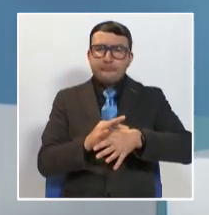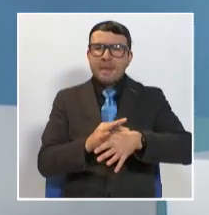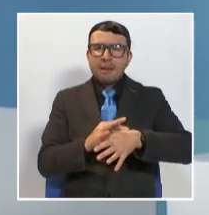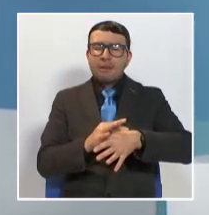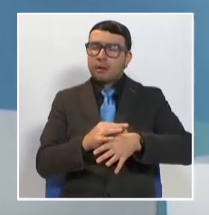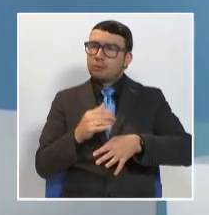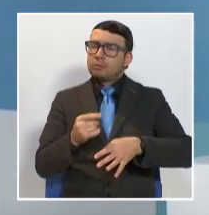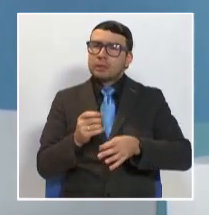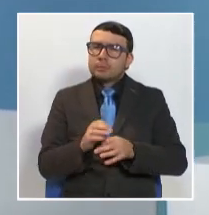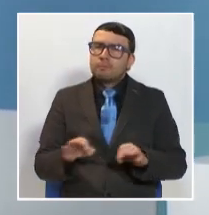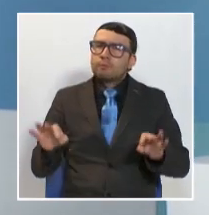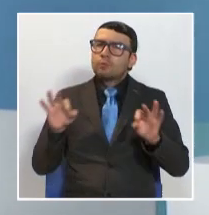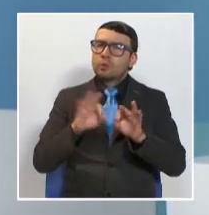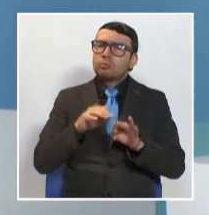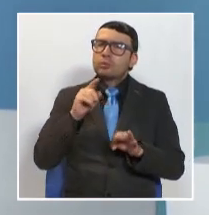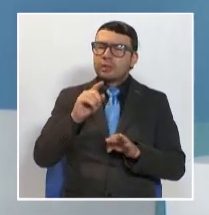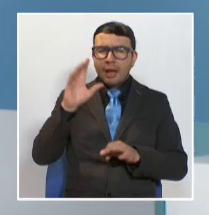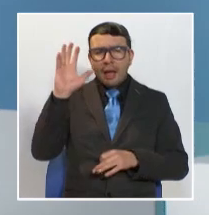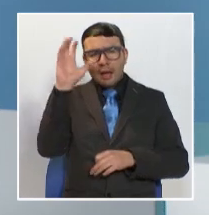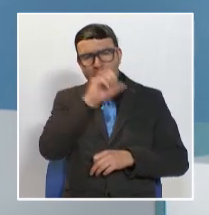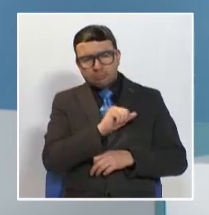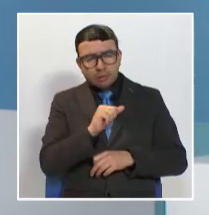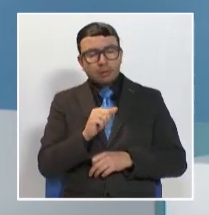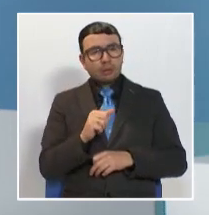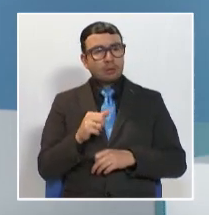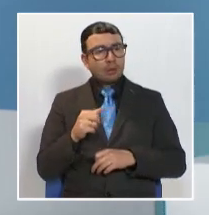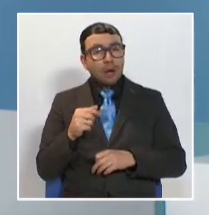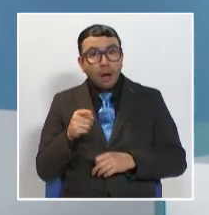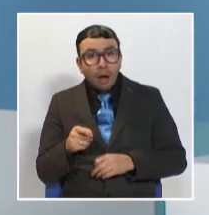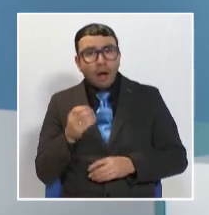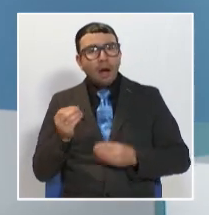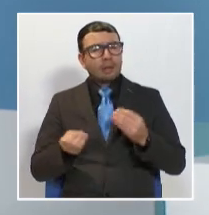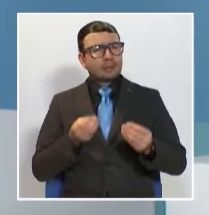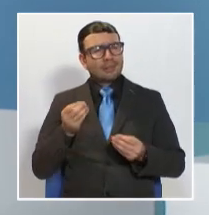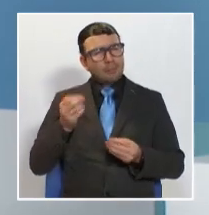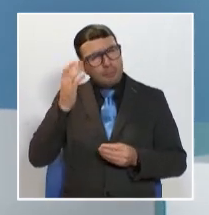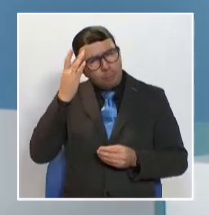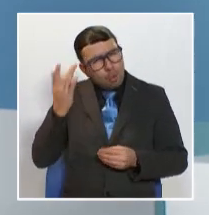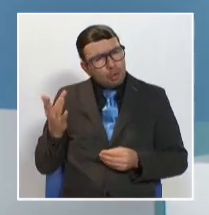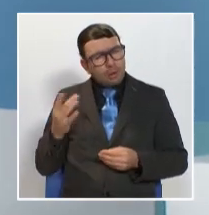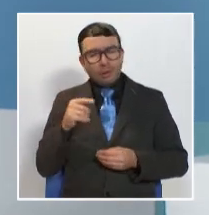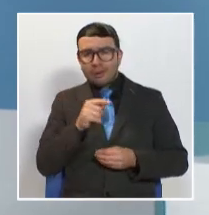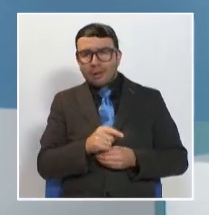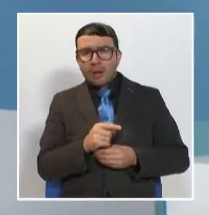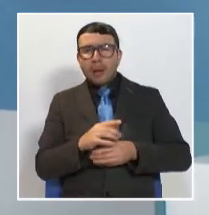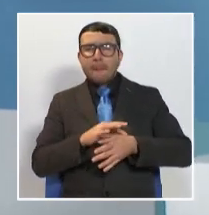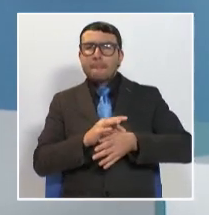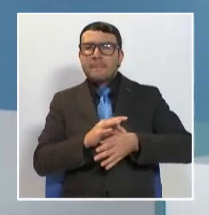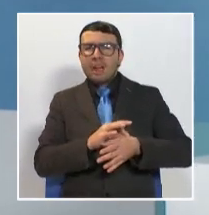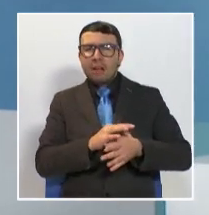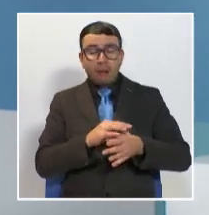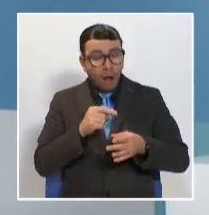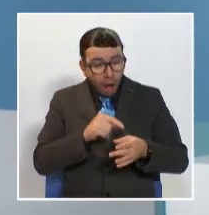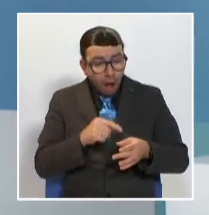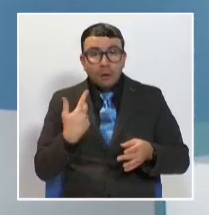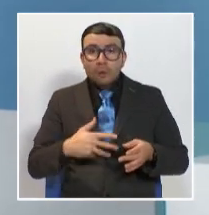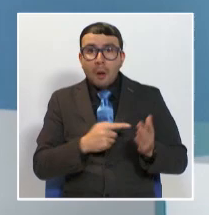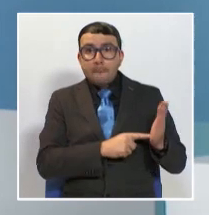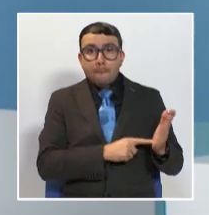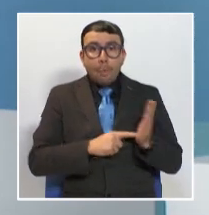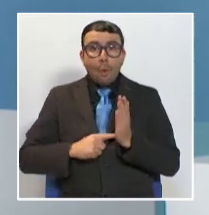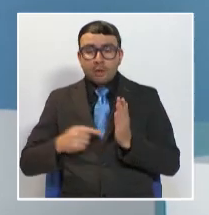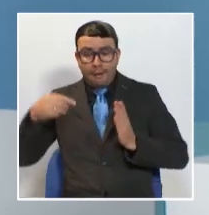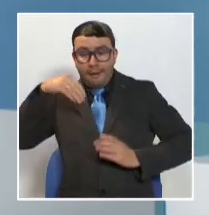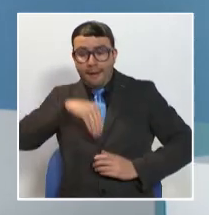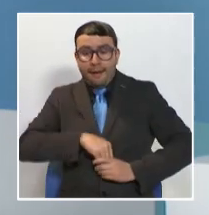muy atentos y tomen nota de todo lo que pueden hacer y por qué la piel nos habla, cómo la piel nos está hablando de lo que está sucediendo en